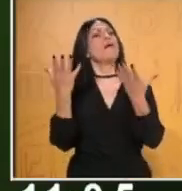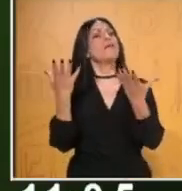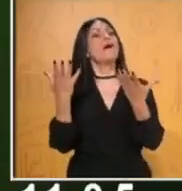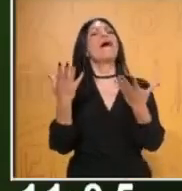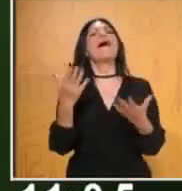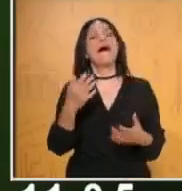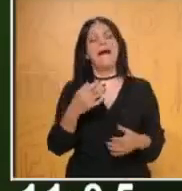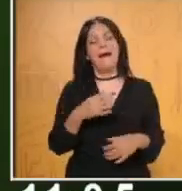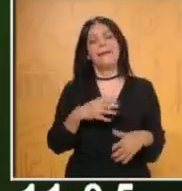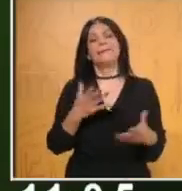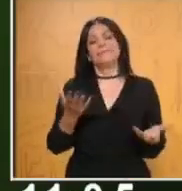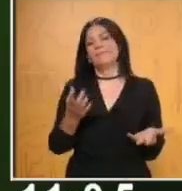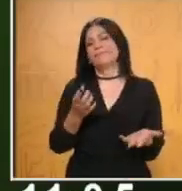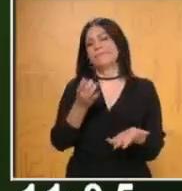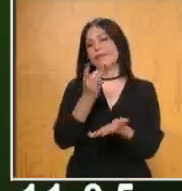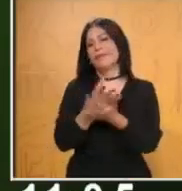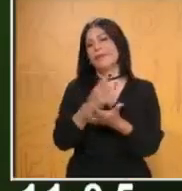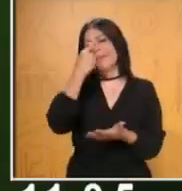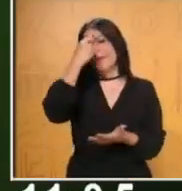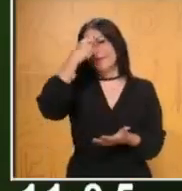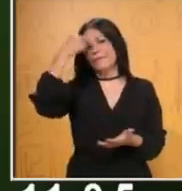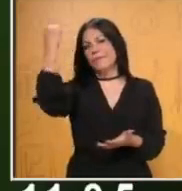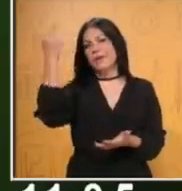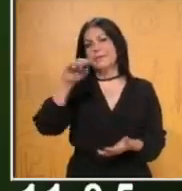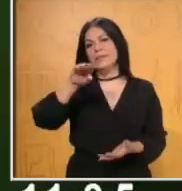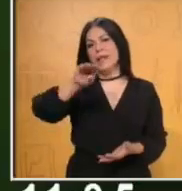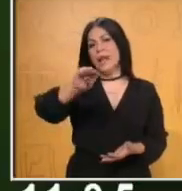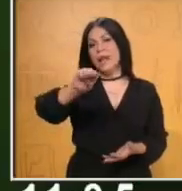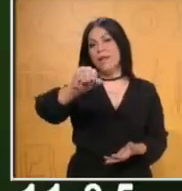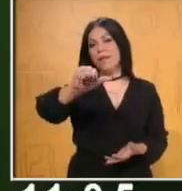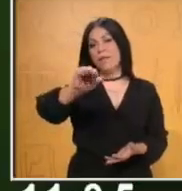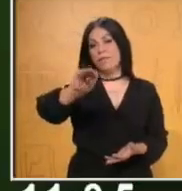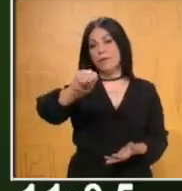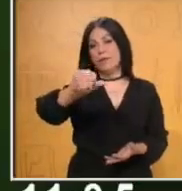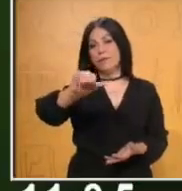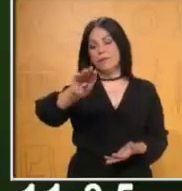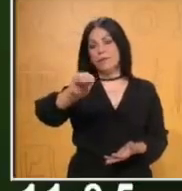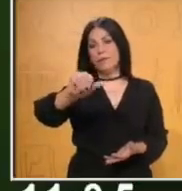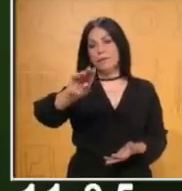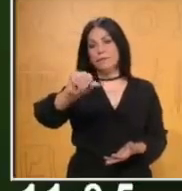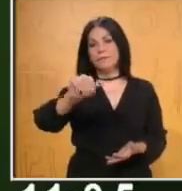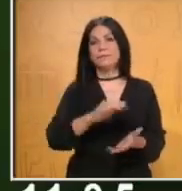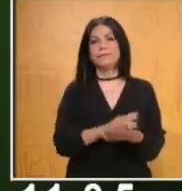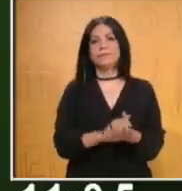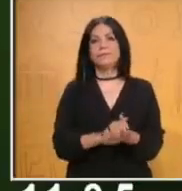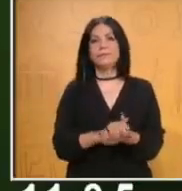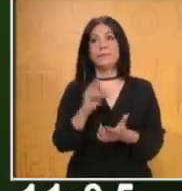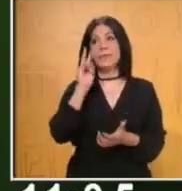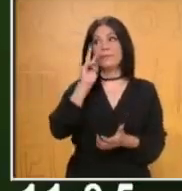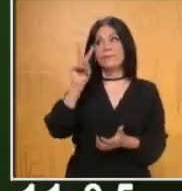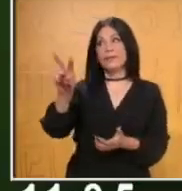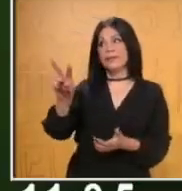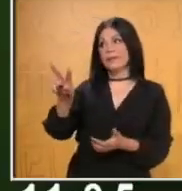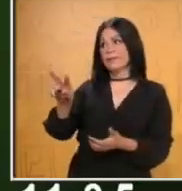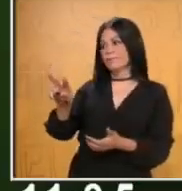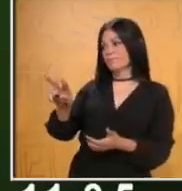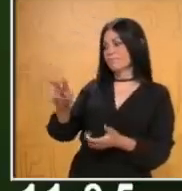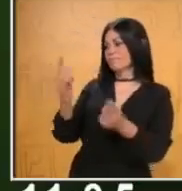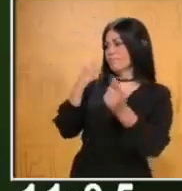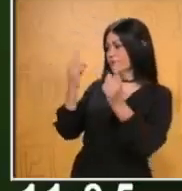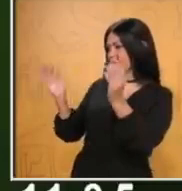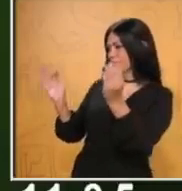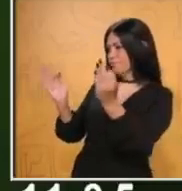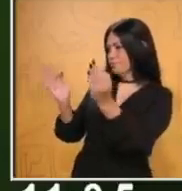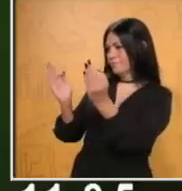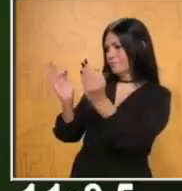90 grados. Para los amiguitos que tengan dudas y quieran corroborarlo, en pantalla vamos a hacer un acercamiento